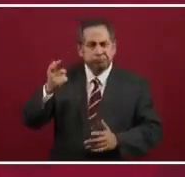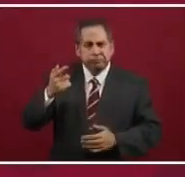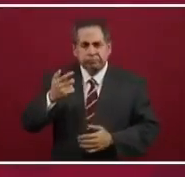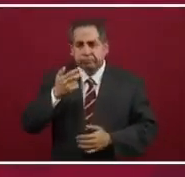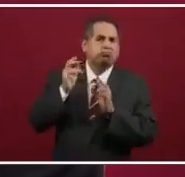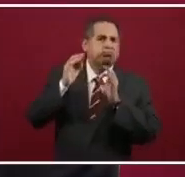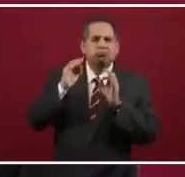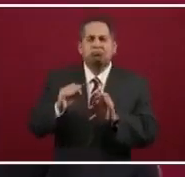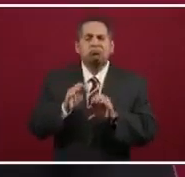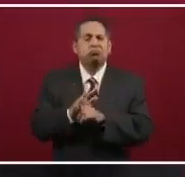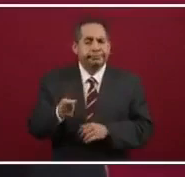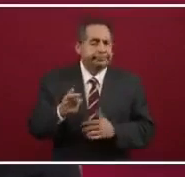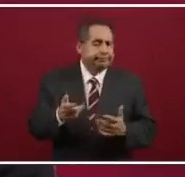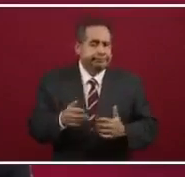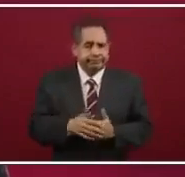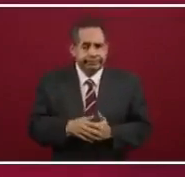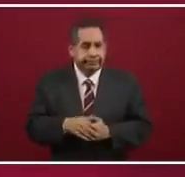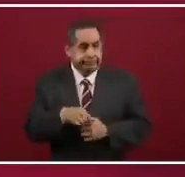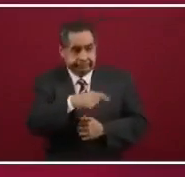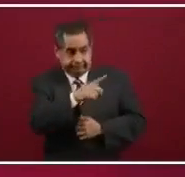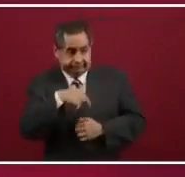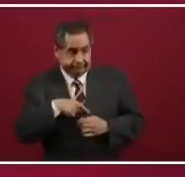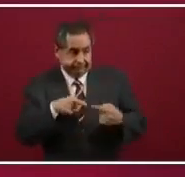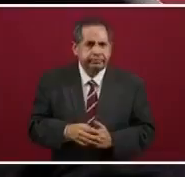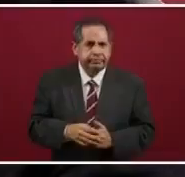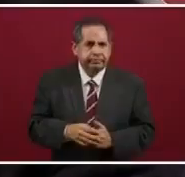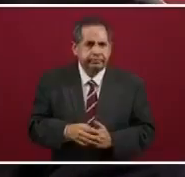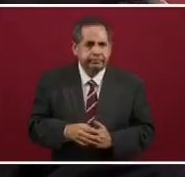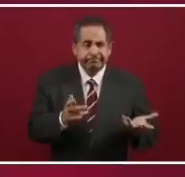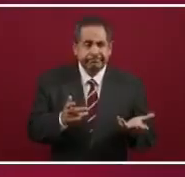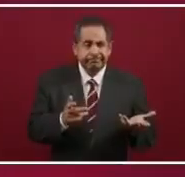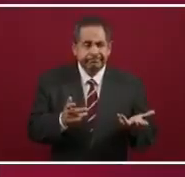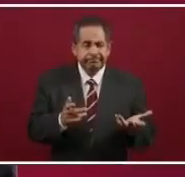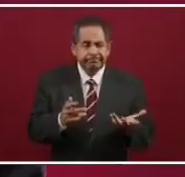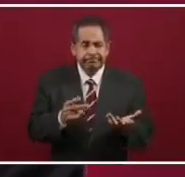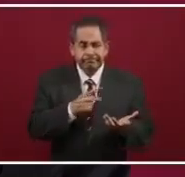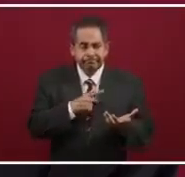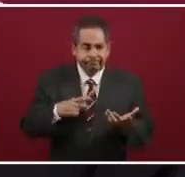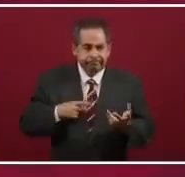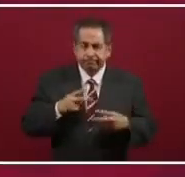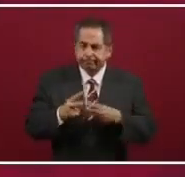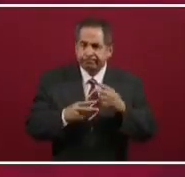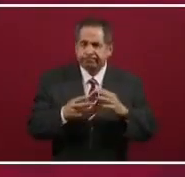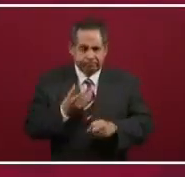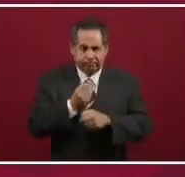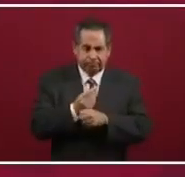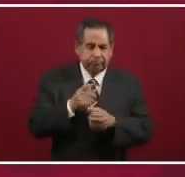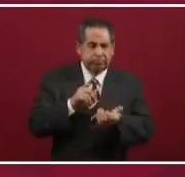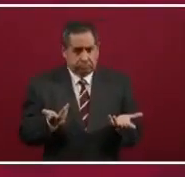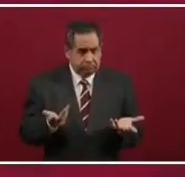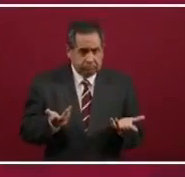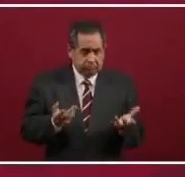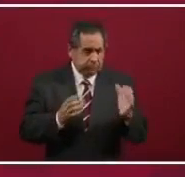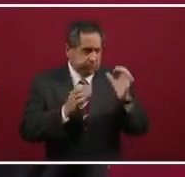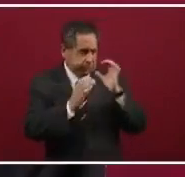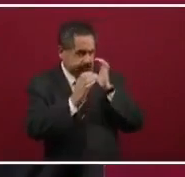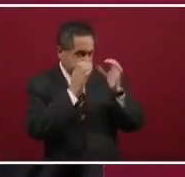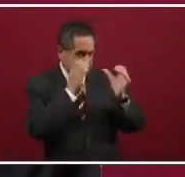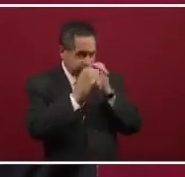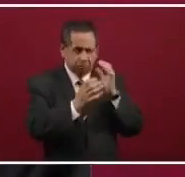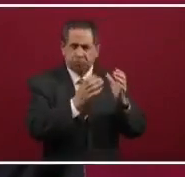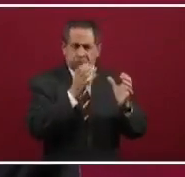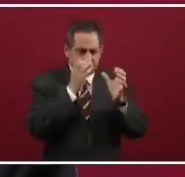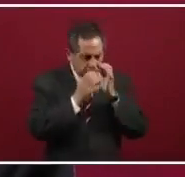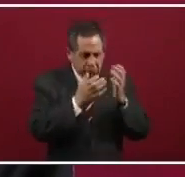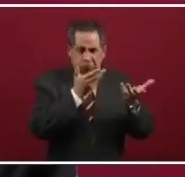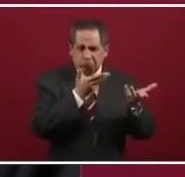mejor política, cuando hay diferencias, cuando hay conflictos, parte tiene como sustento el diálogo. Diálogo,